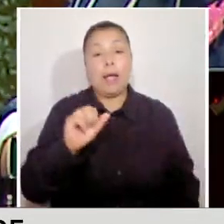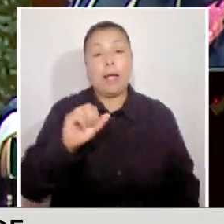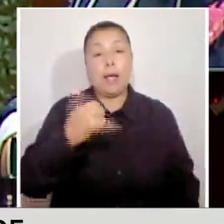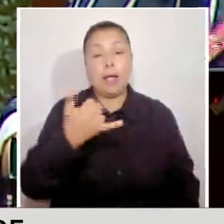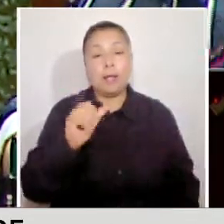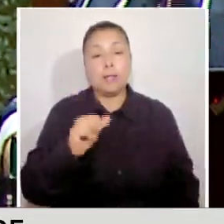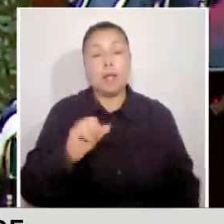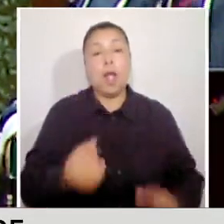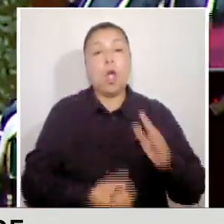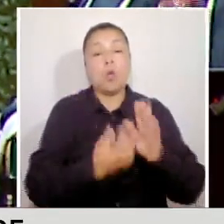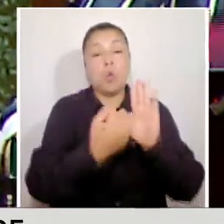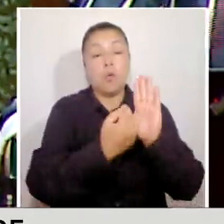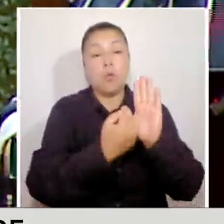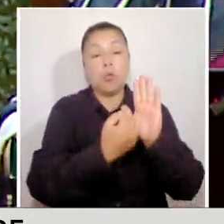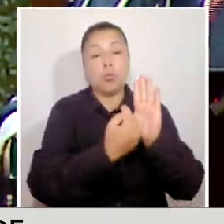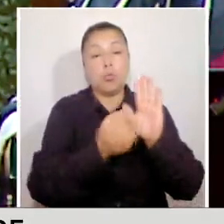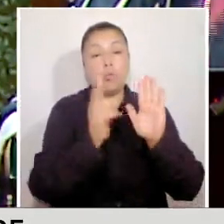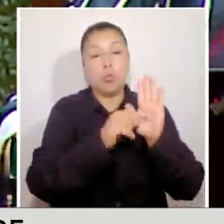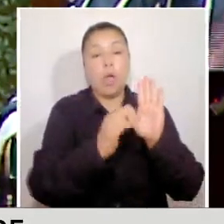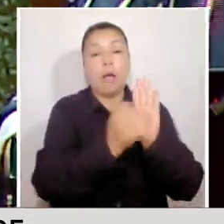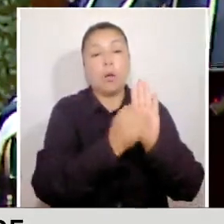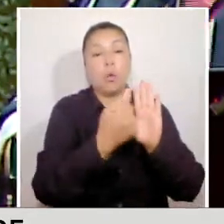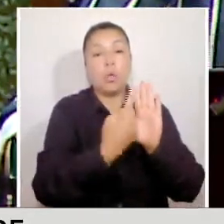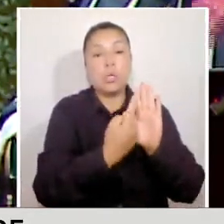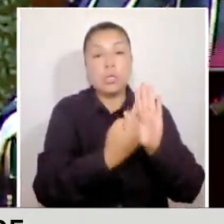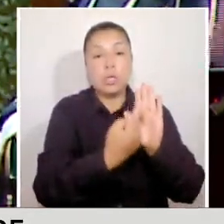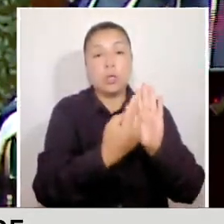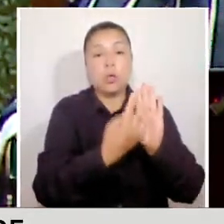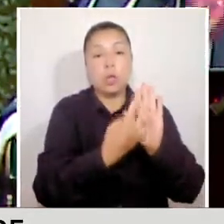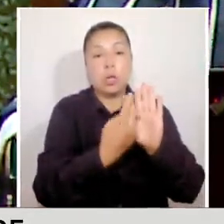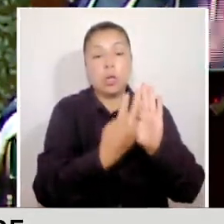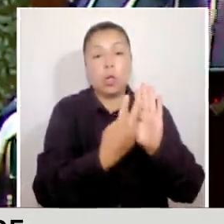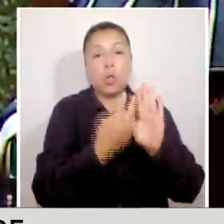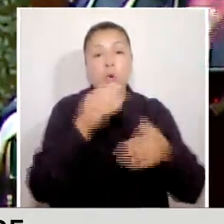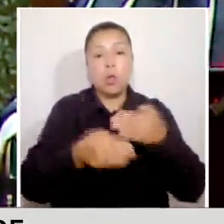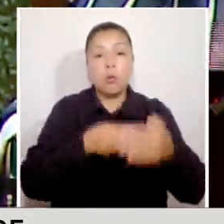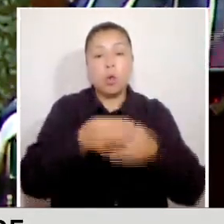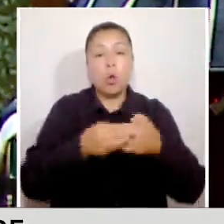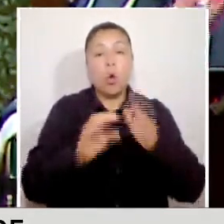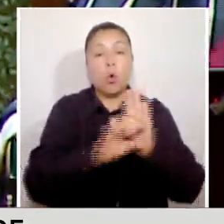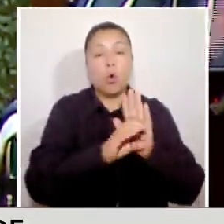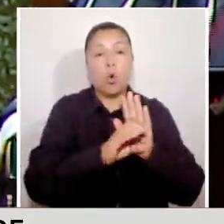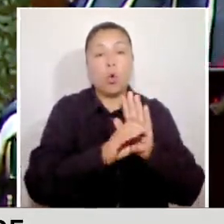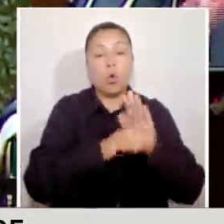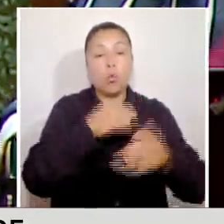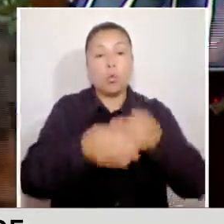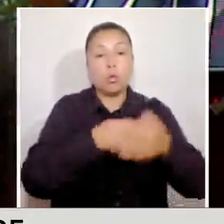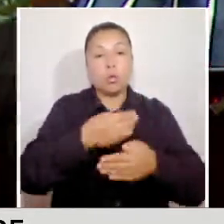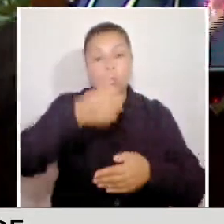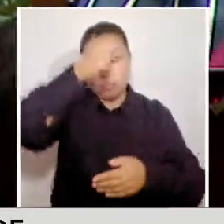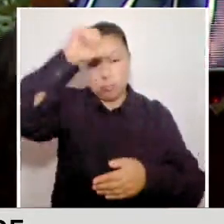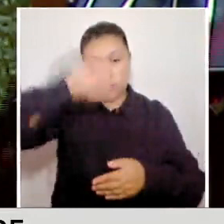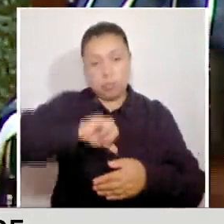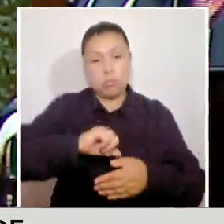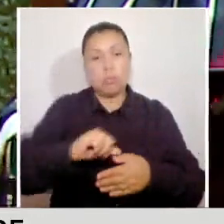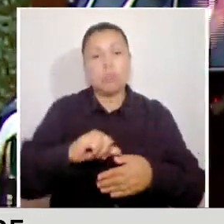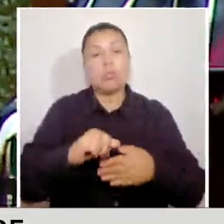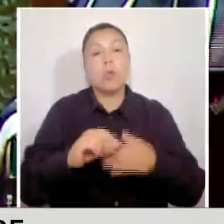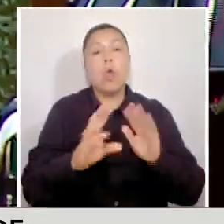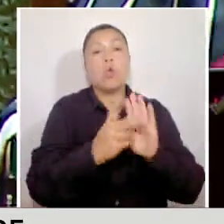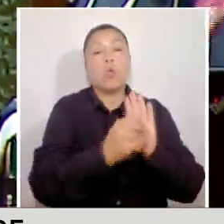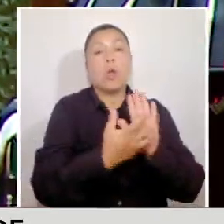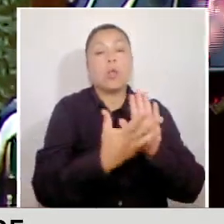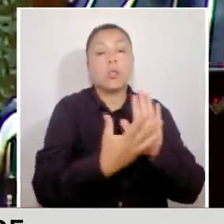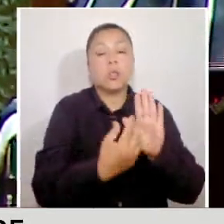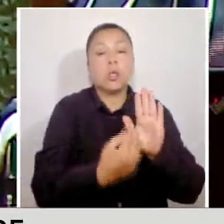inciso final que se incorpora en el artículo 132 del proceso del código procesal penal en el numeral 5 del artículo segundo del